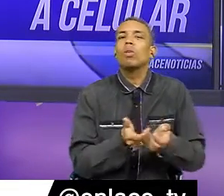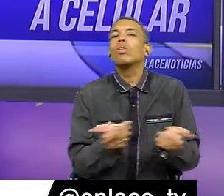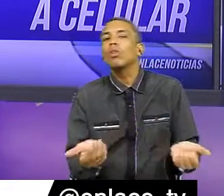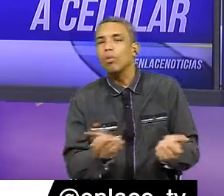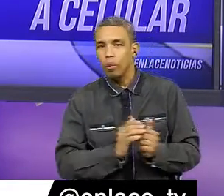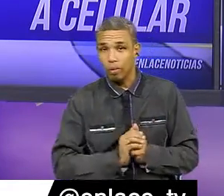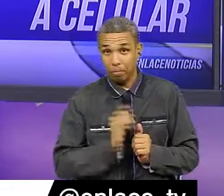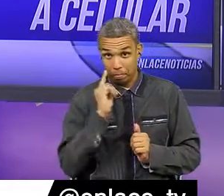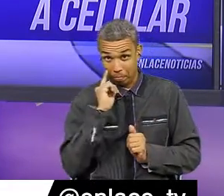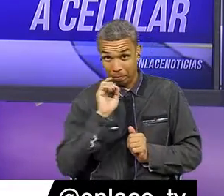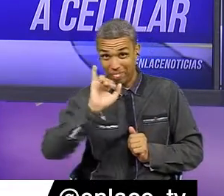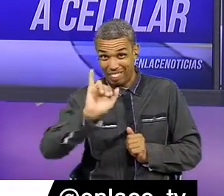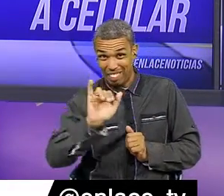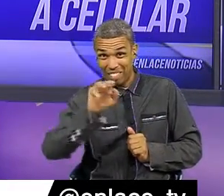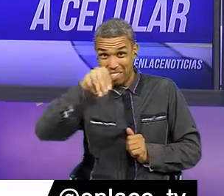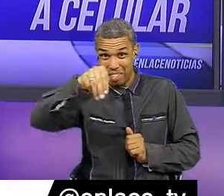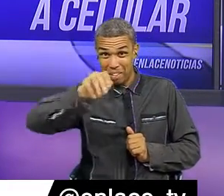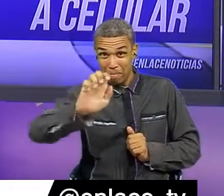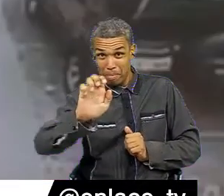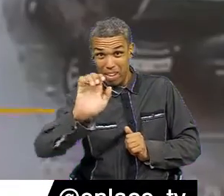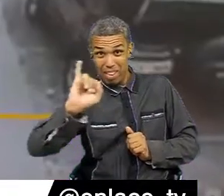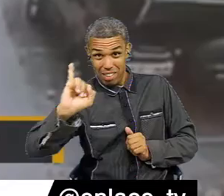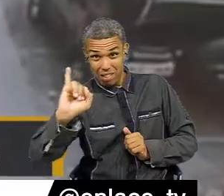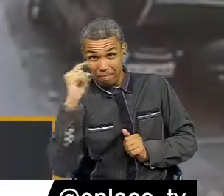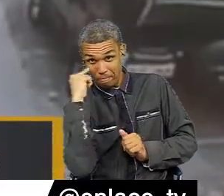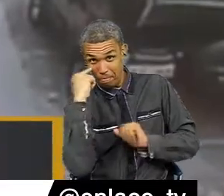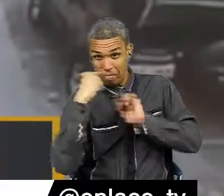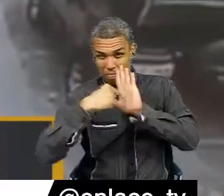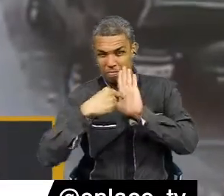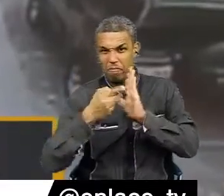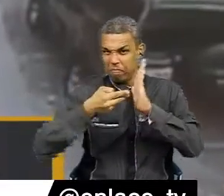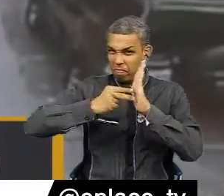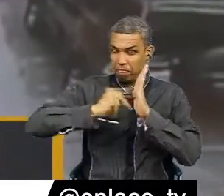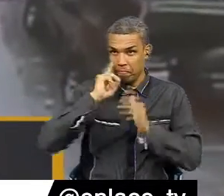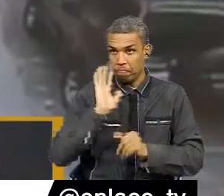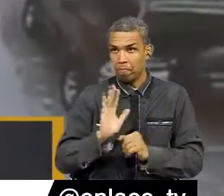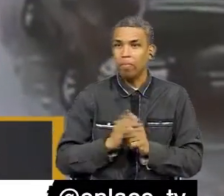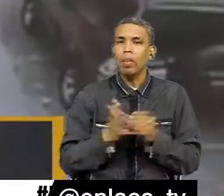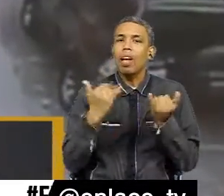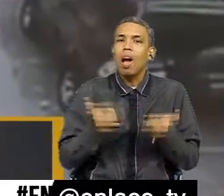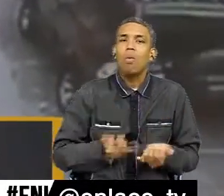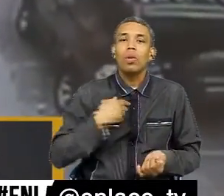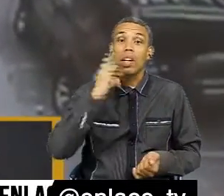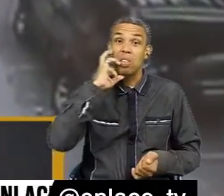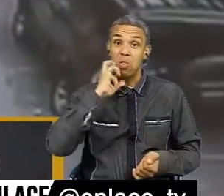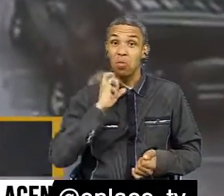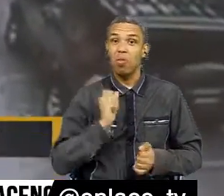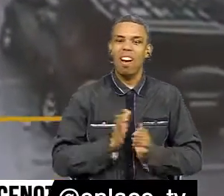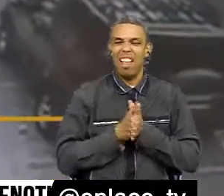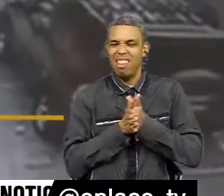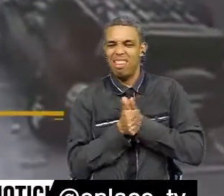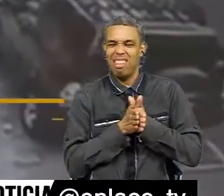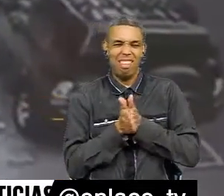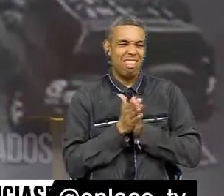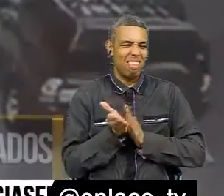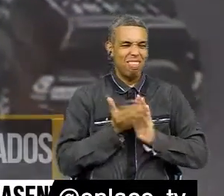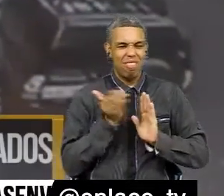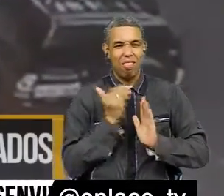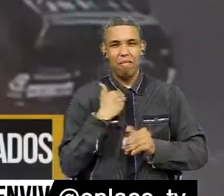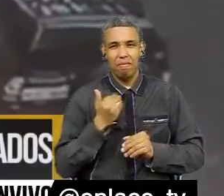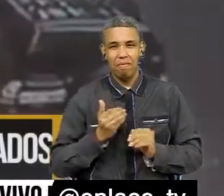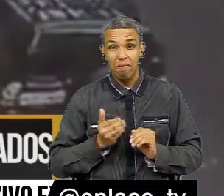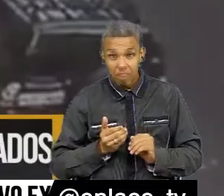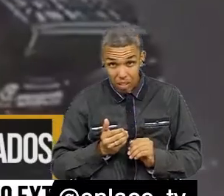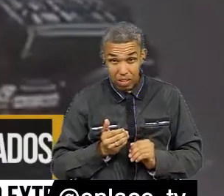del IMEI Colombia. Robar un celular no será ahora una tarea fácil para los delincuentes, por lo menos eso esperan las